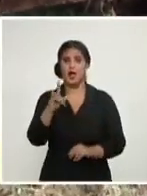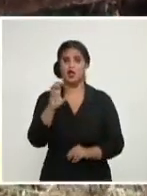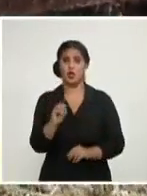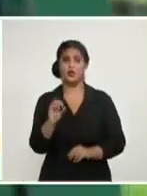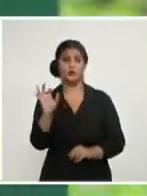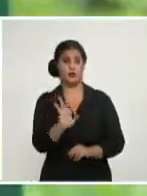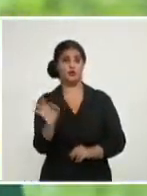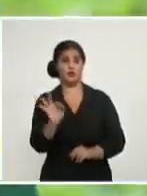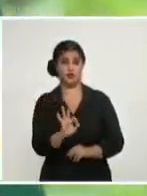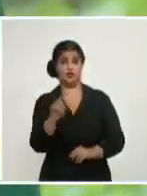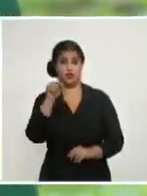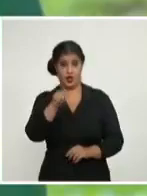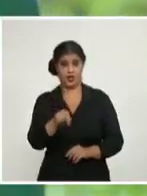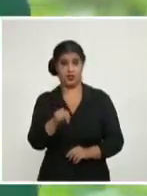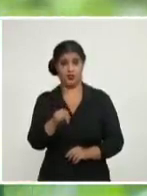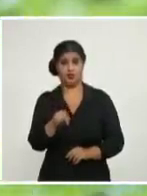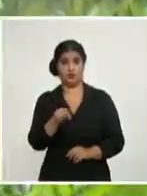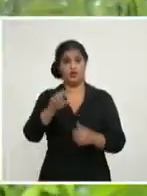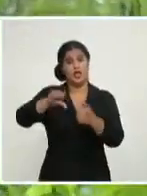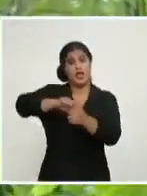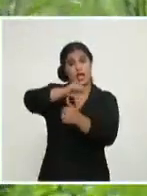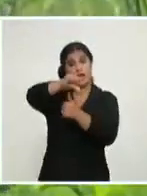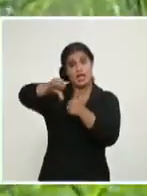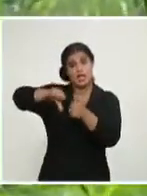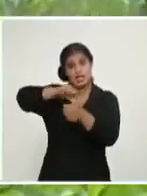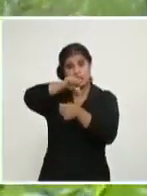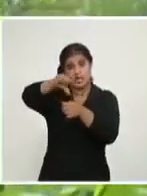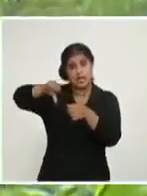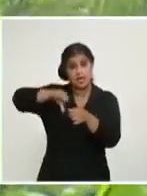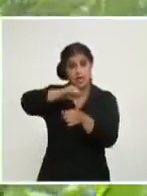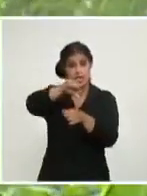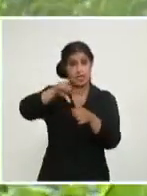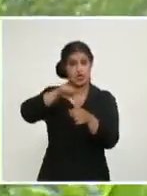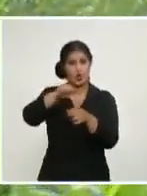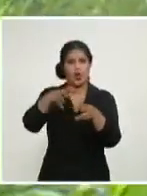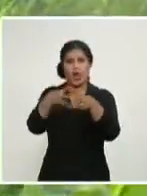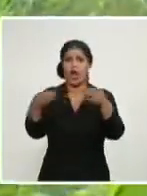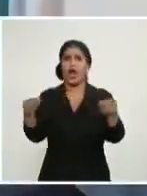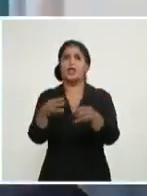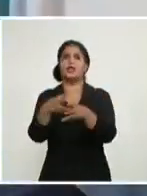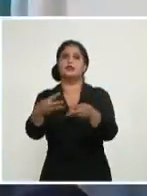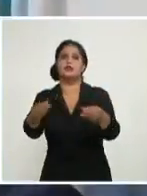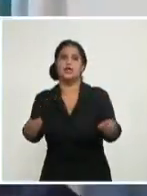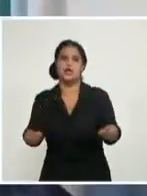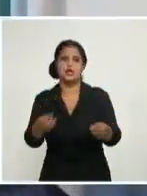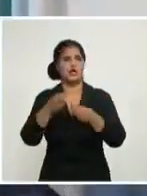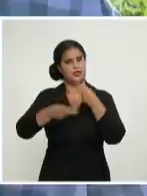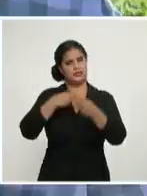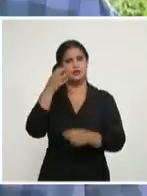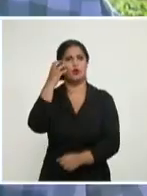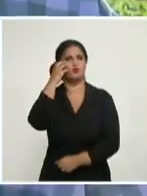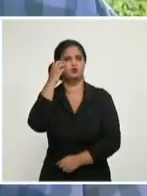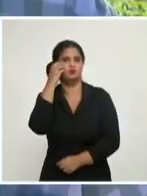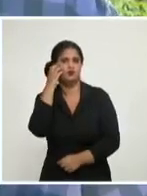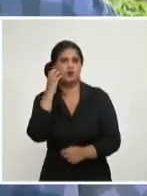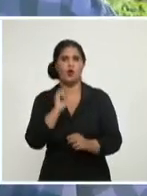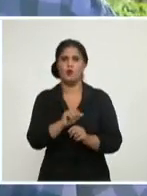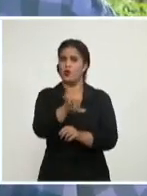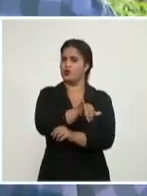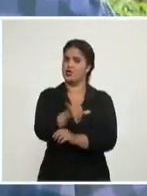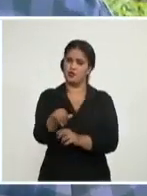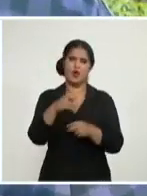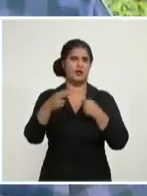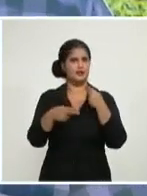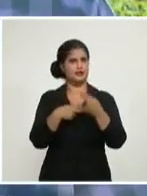Capaz de controlar insectos de colonia, y al igual que larvas, coleópteros juveniles. Lo uso en el frijol, lo uso